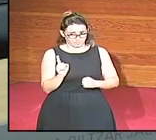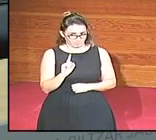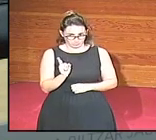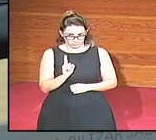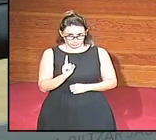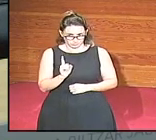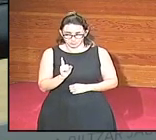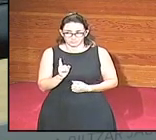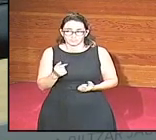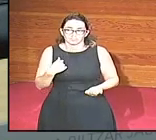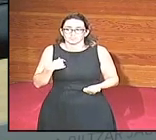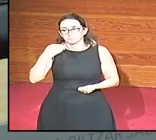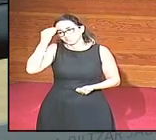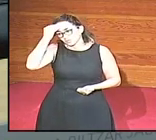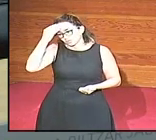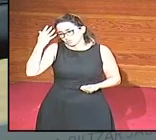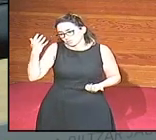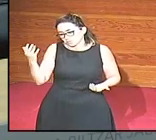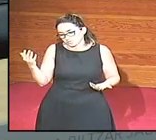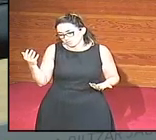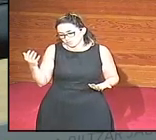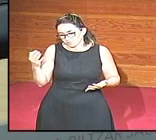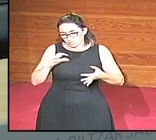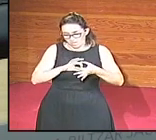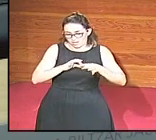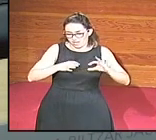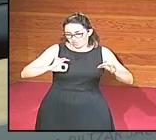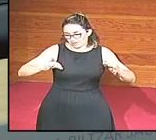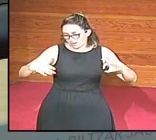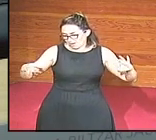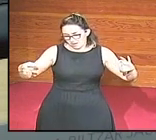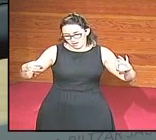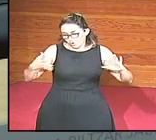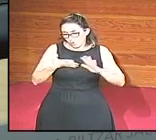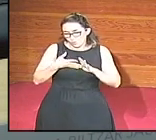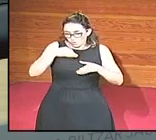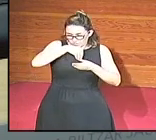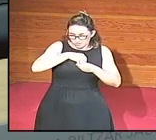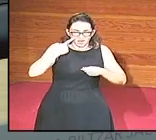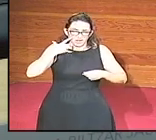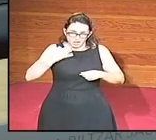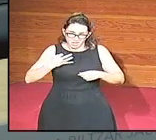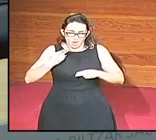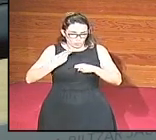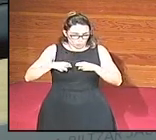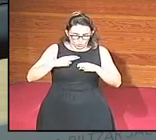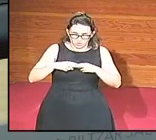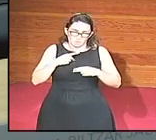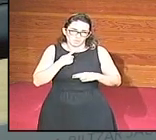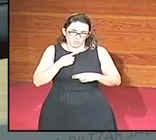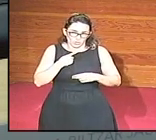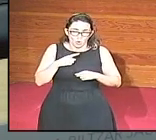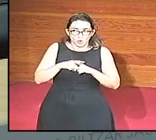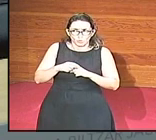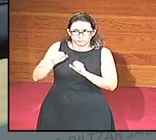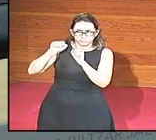Yo creo que ha estado toda la cadena en un sistema político viciado que nunca le dices que no al que arriba, porque no vaya a ser que me